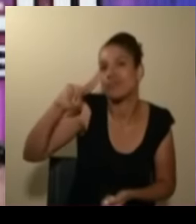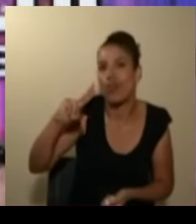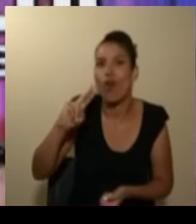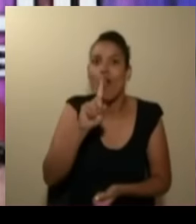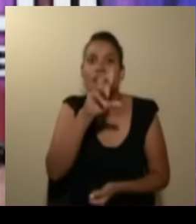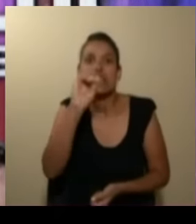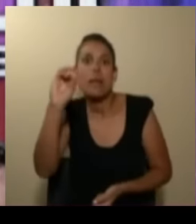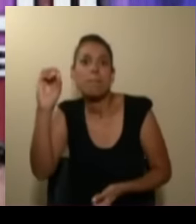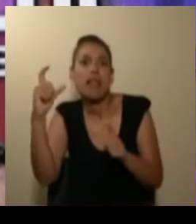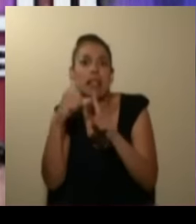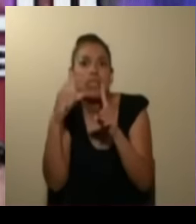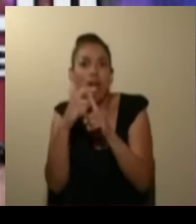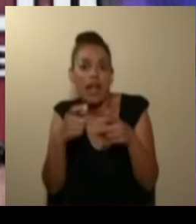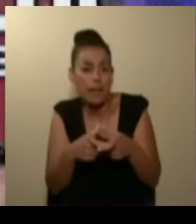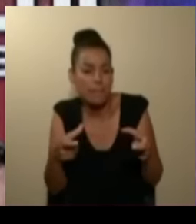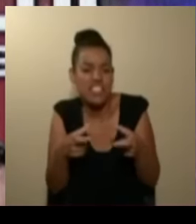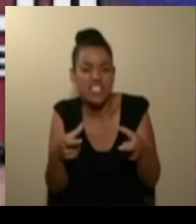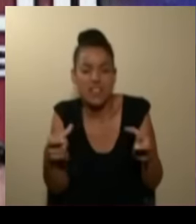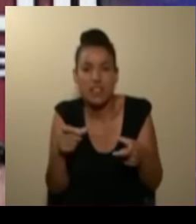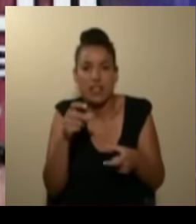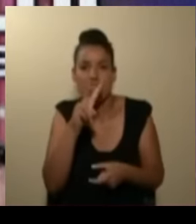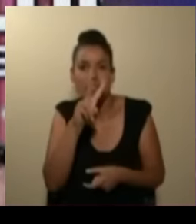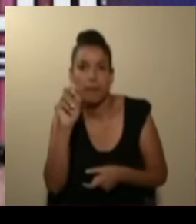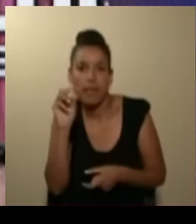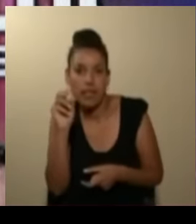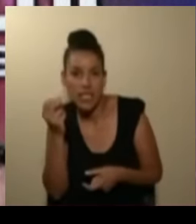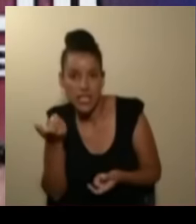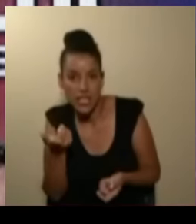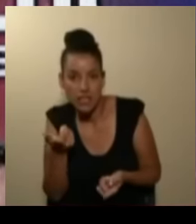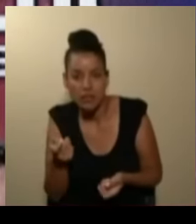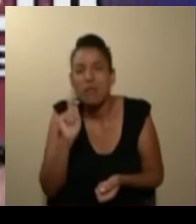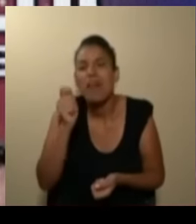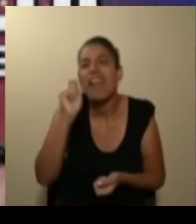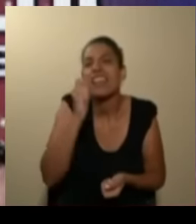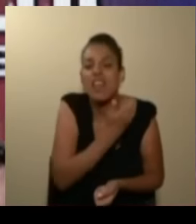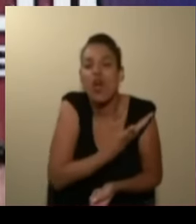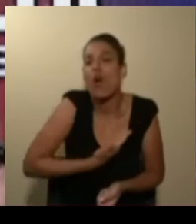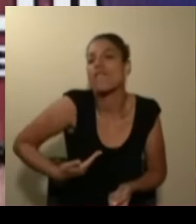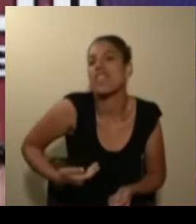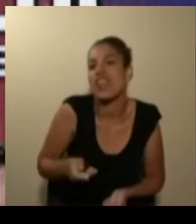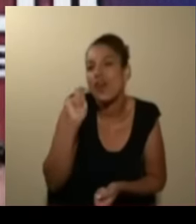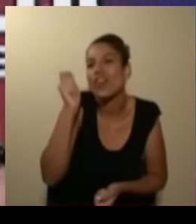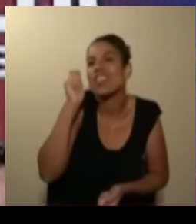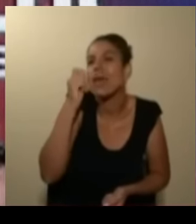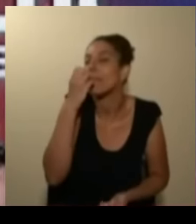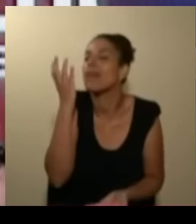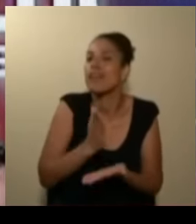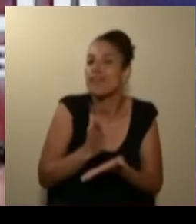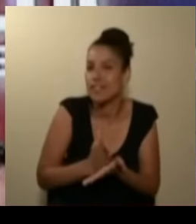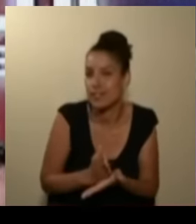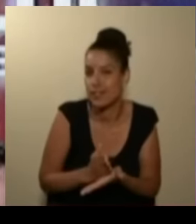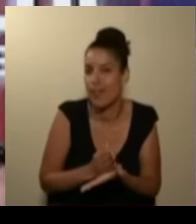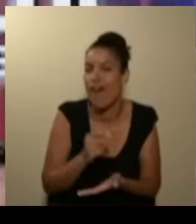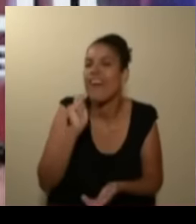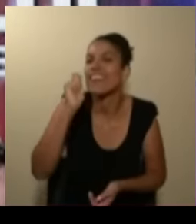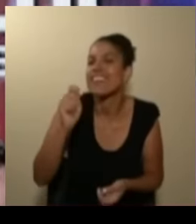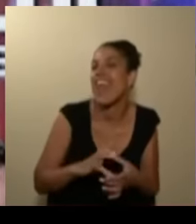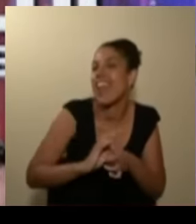de 20? ¿De quién estamos hablando? ¿Para quién se está legislando? ¿Para quién es esa libertad